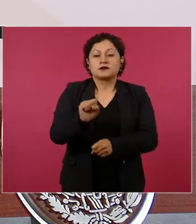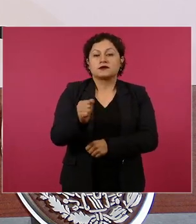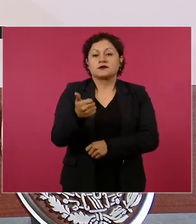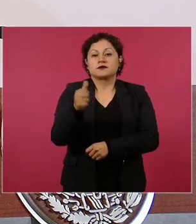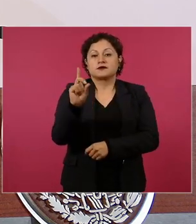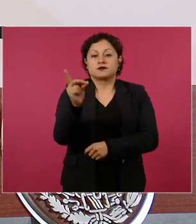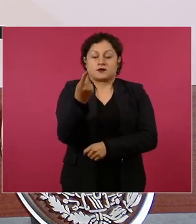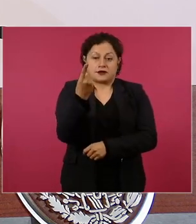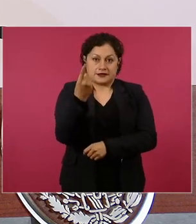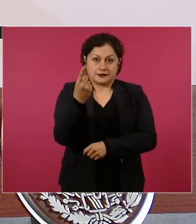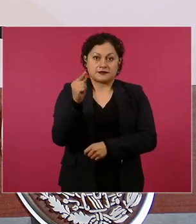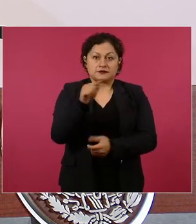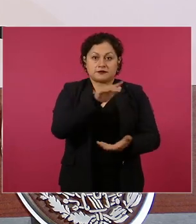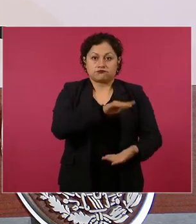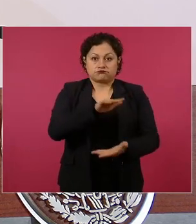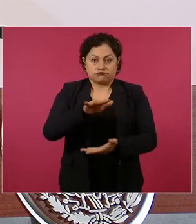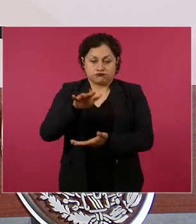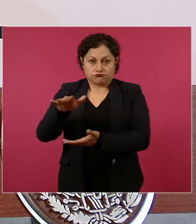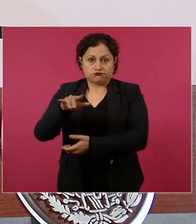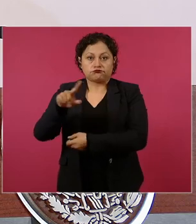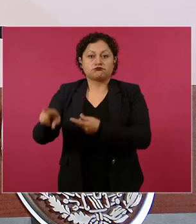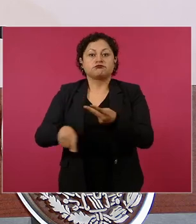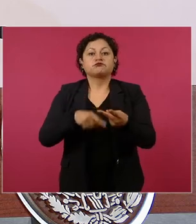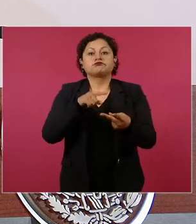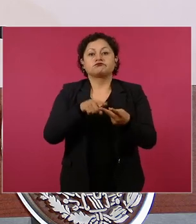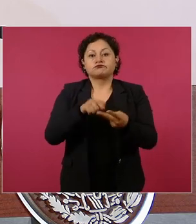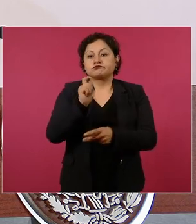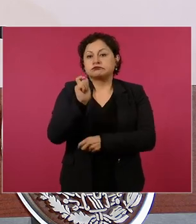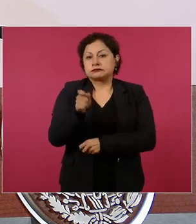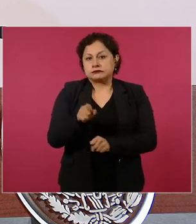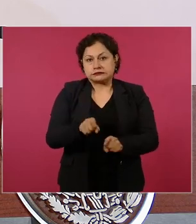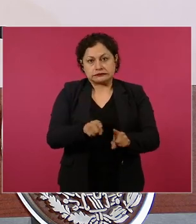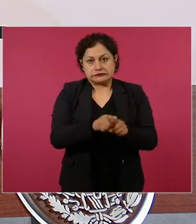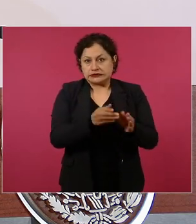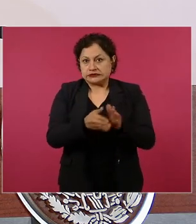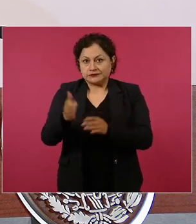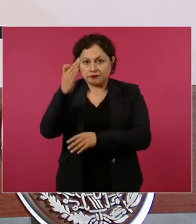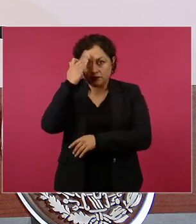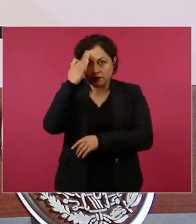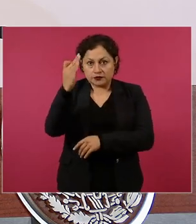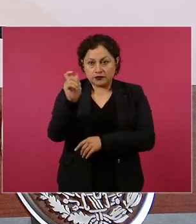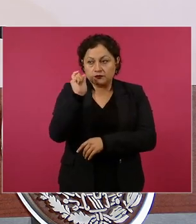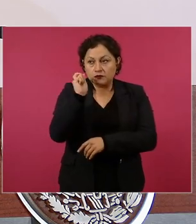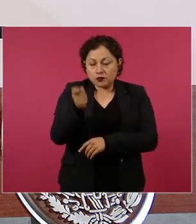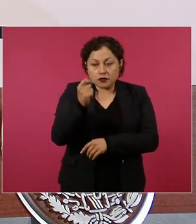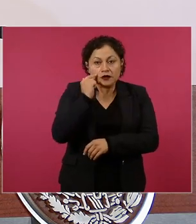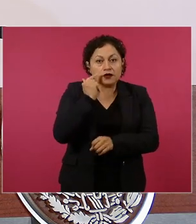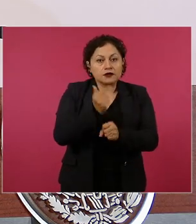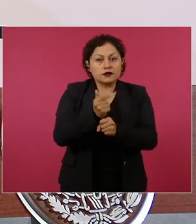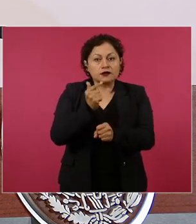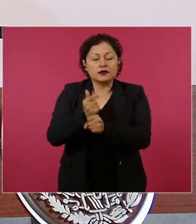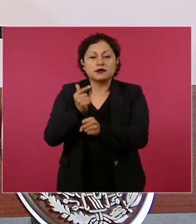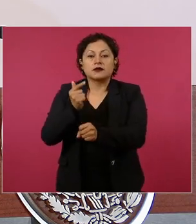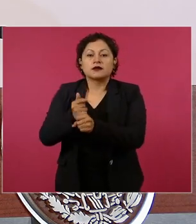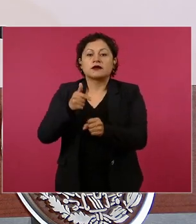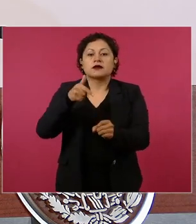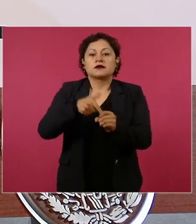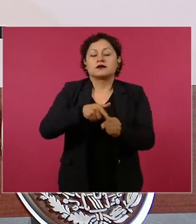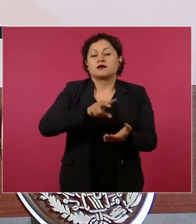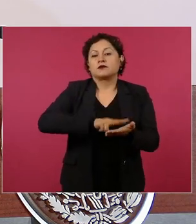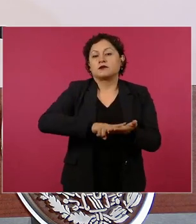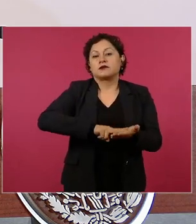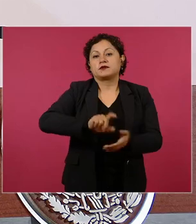$76.63 por barril, y en consecuencia obtuvimos para ese mismo periodo los precios promedio, en el caso de la gasolina regular,